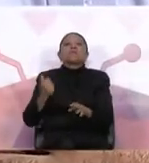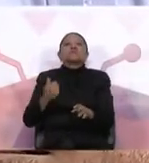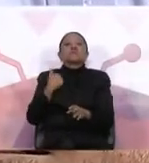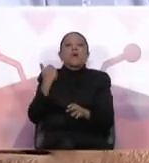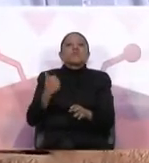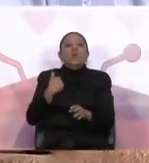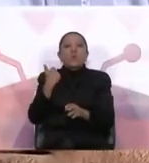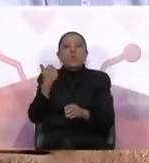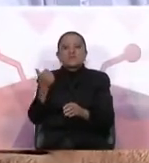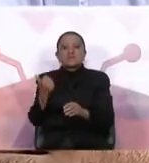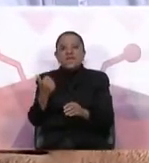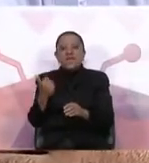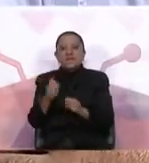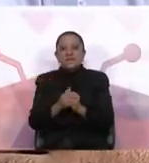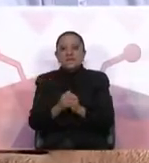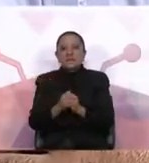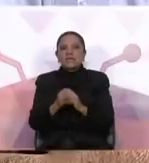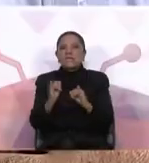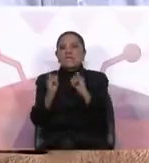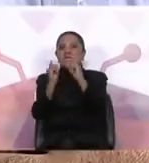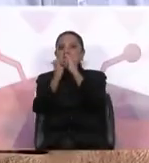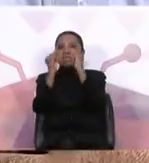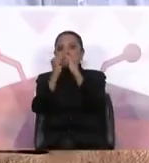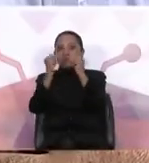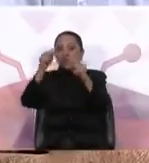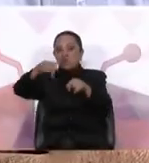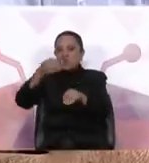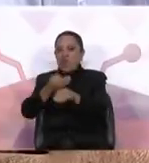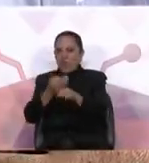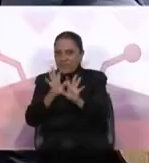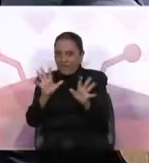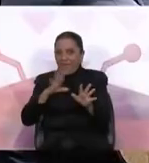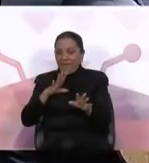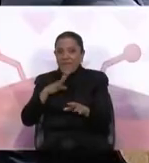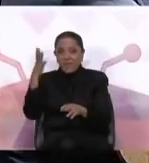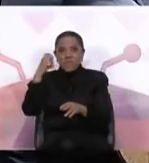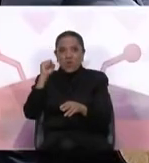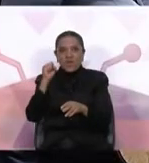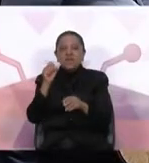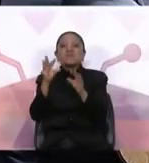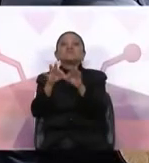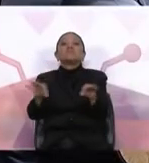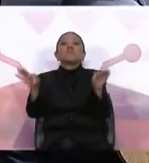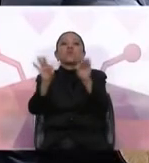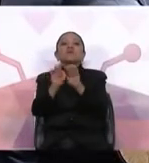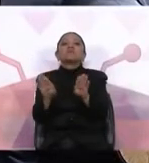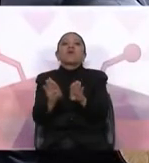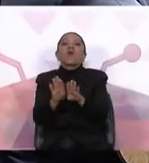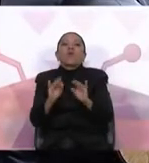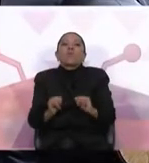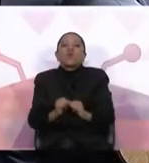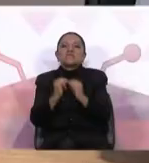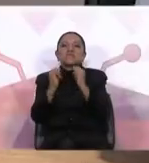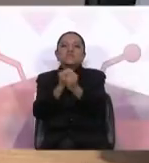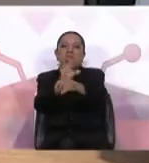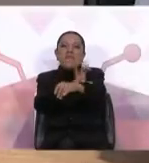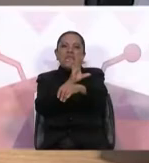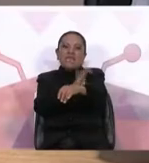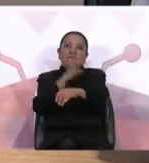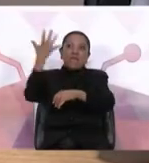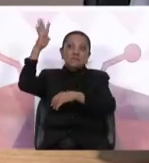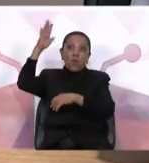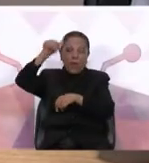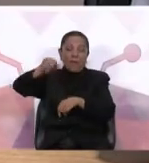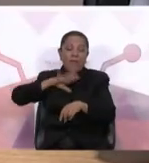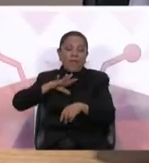los institutos que tenemos en el estado de morelos tan importantes como el instituto de energía solar o como